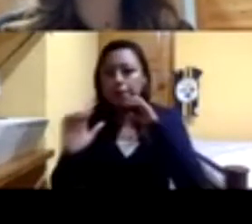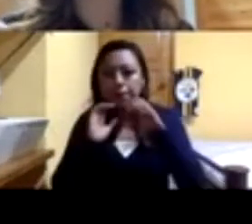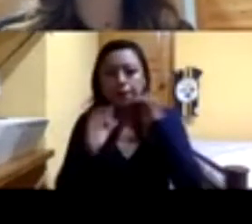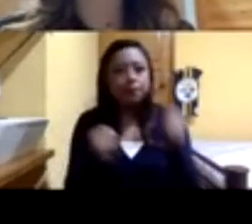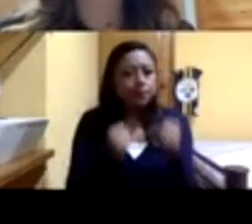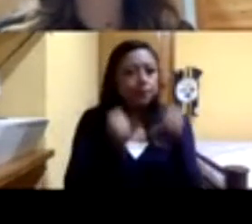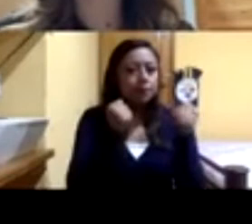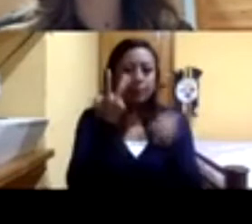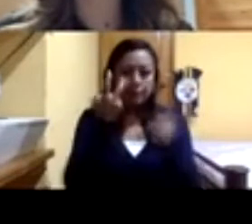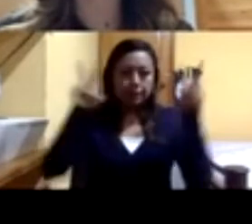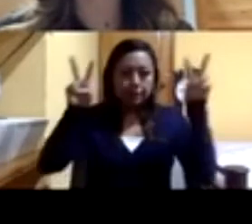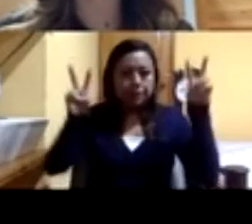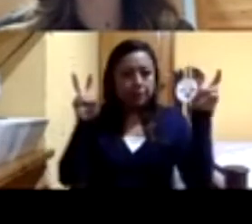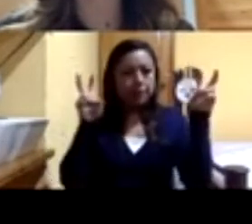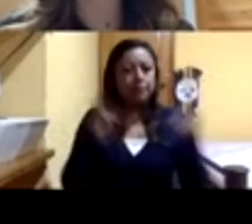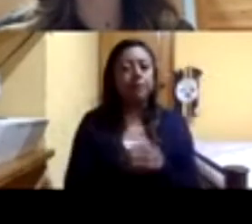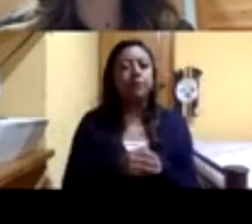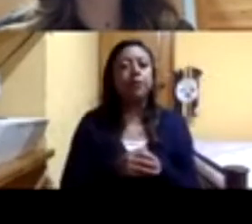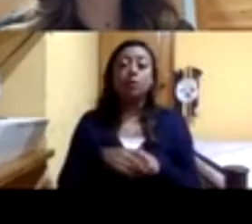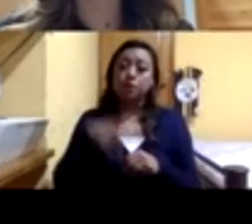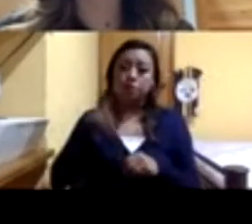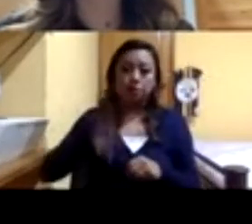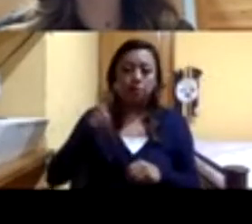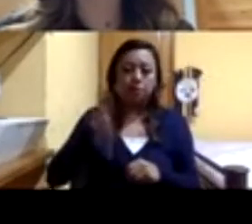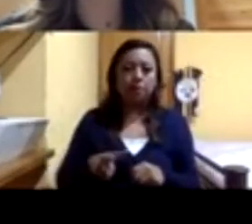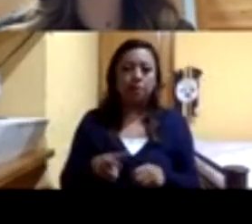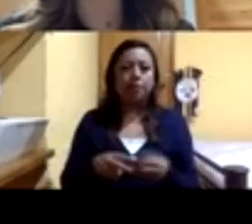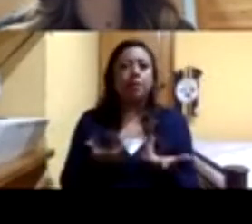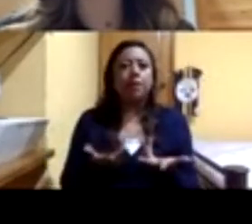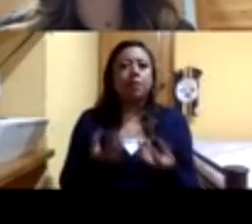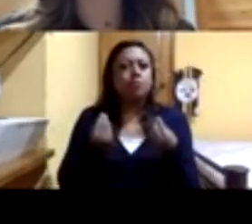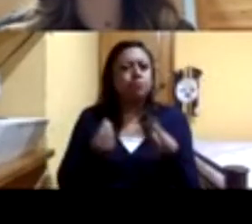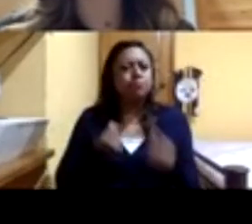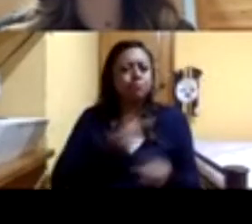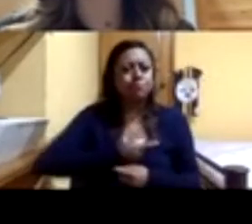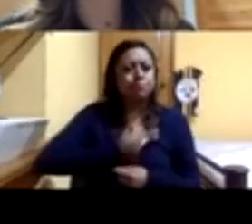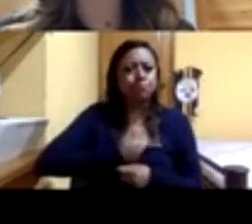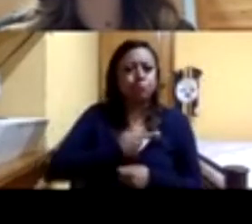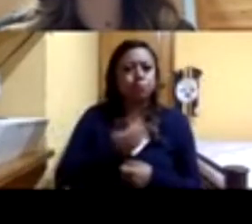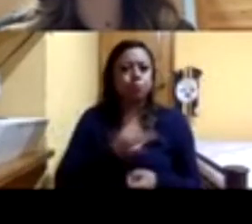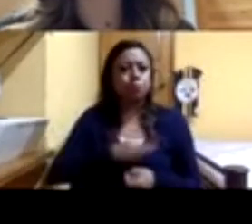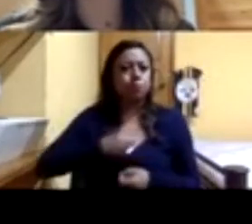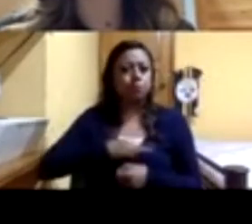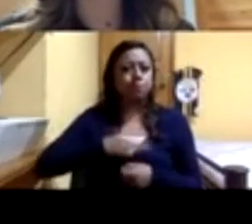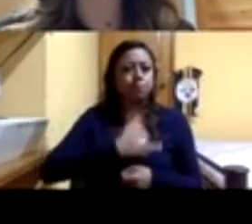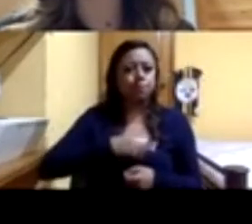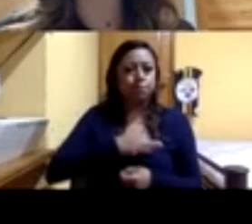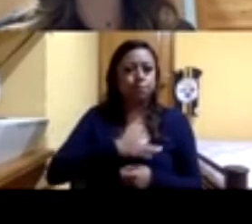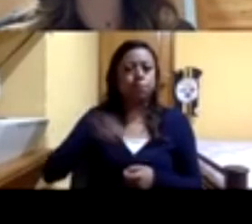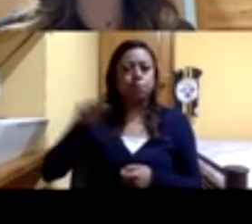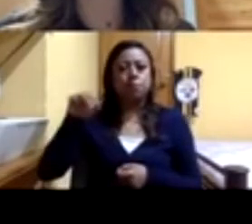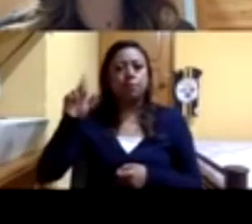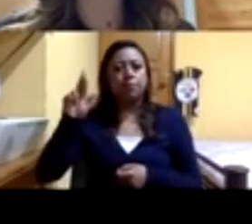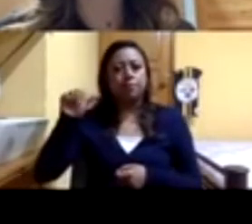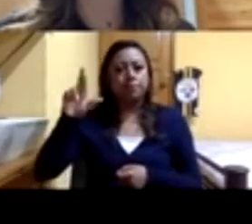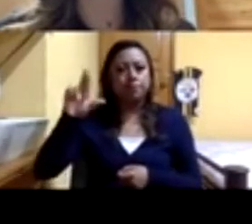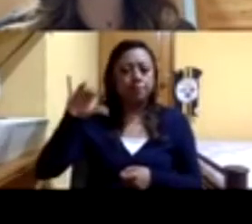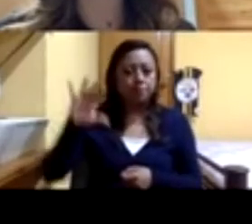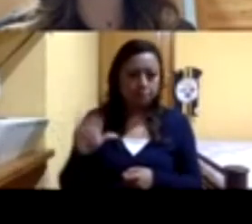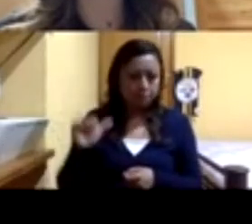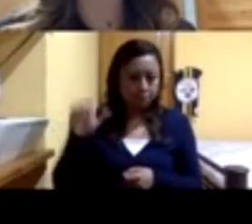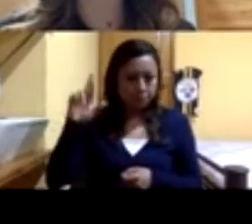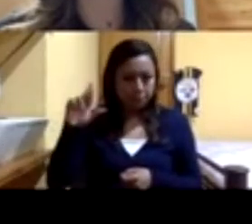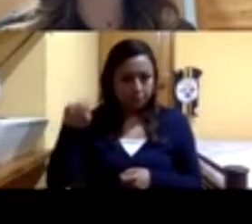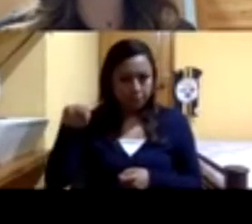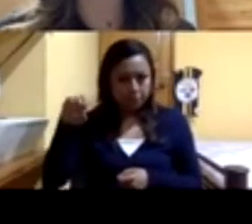materia. Por supuesto que me complace felicitar también a Mari Carmen Nava, que ha hecho un esfuerzo